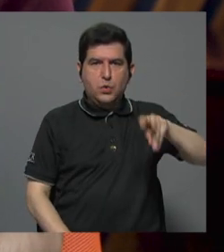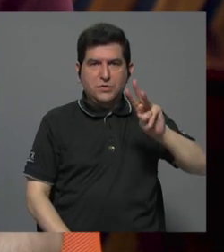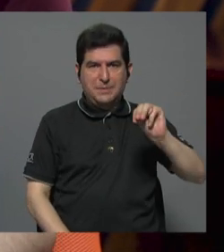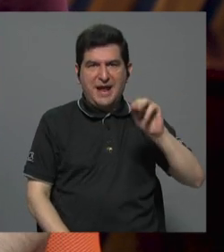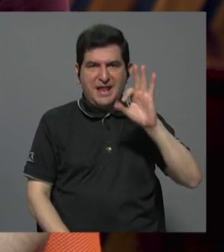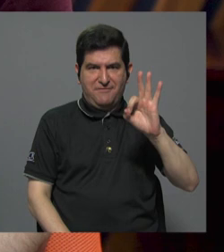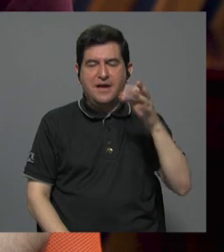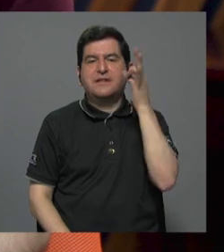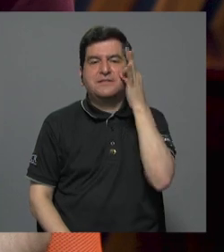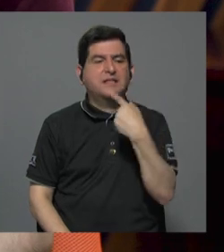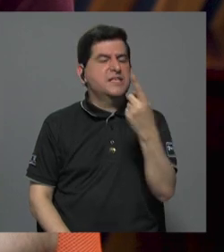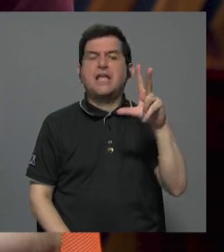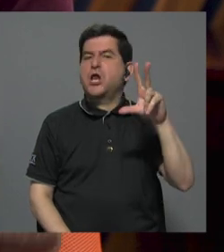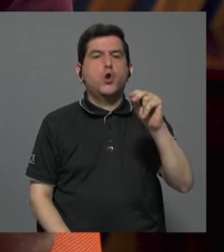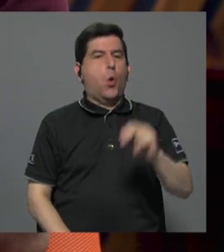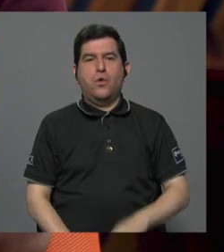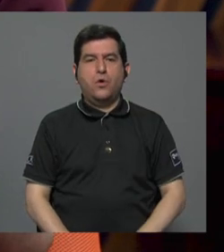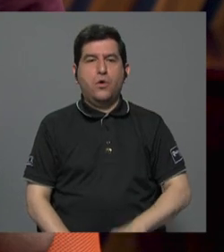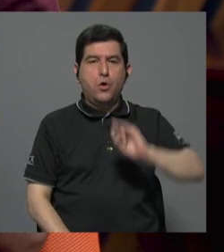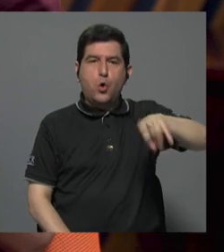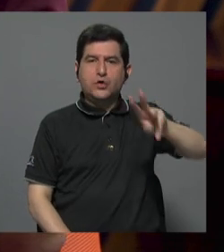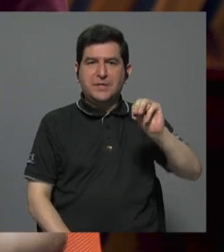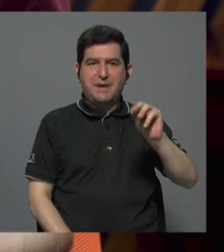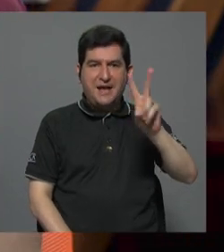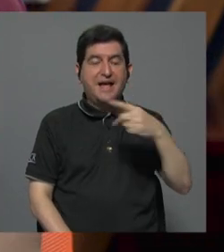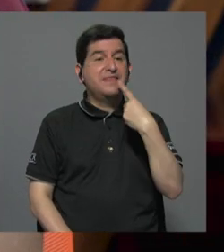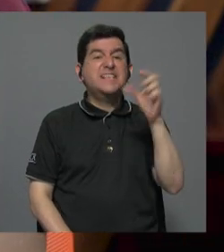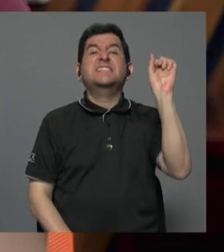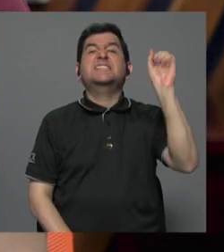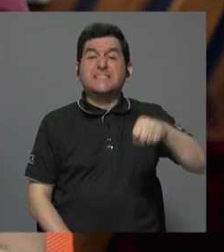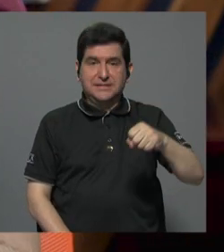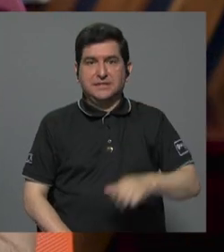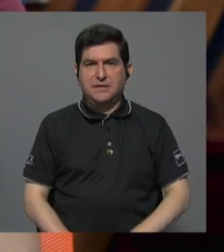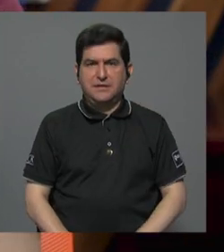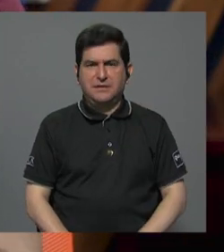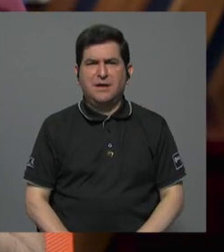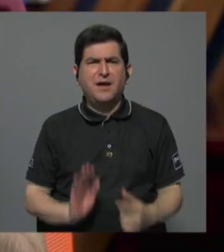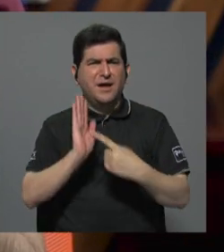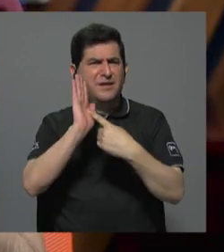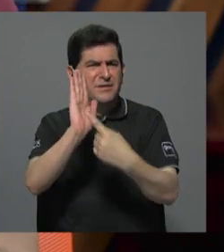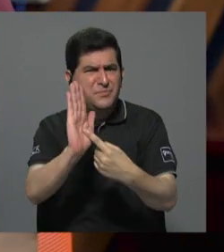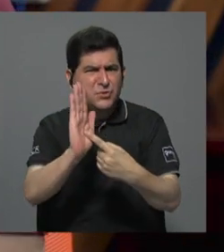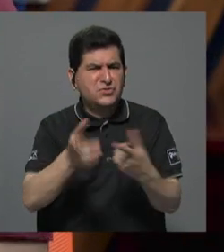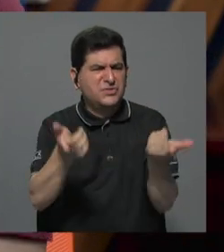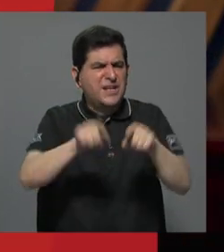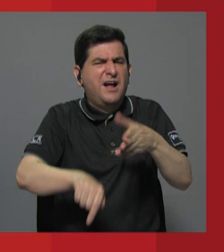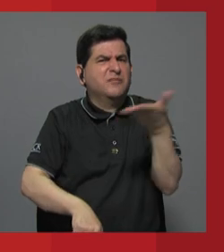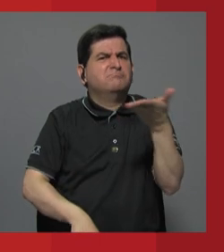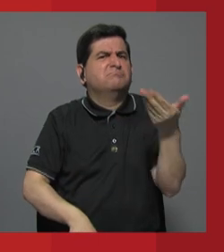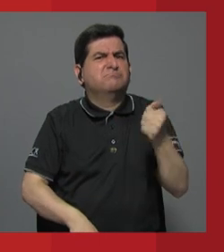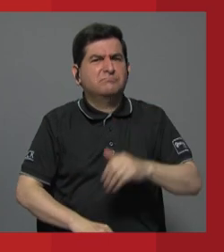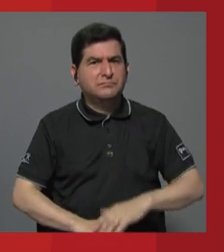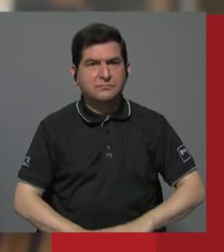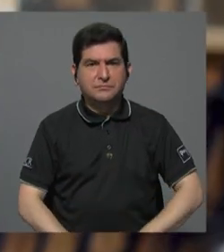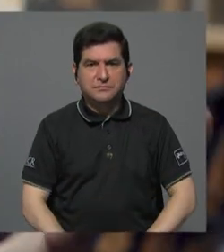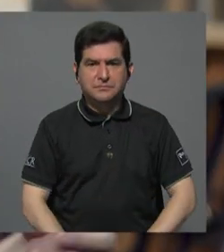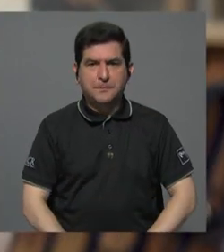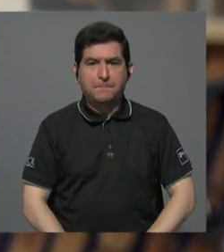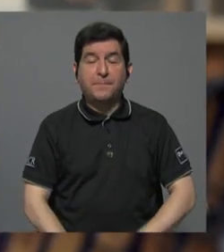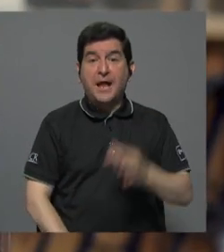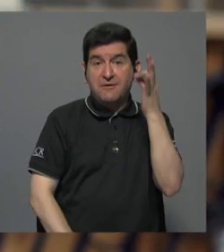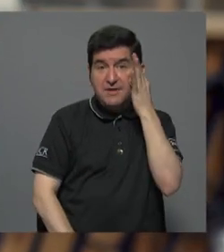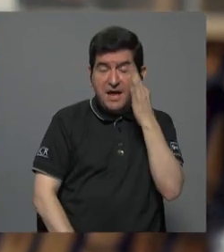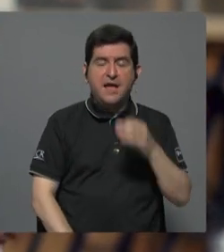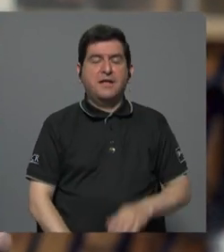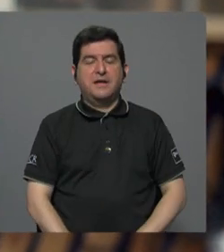figueres dice que no josé maría villalta dice que si veamos que nos muestran los hechos figueres